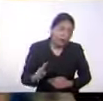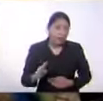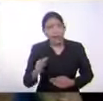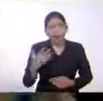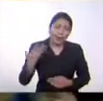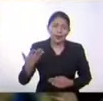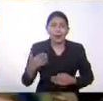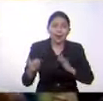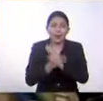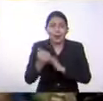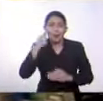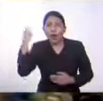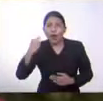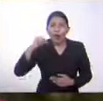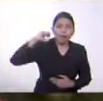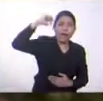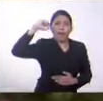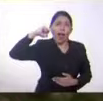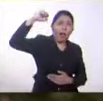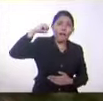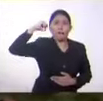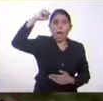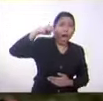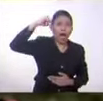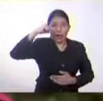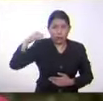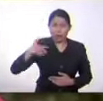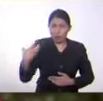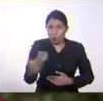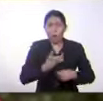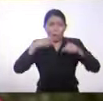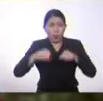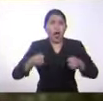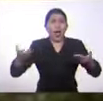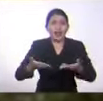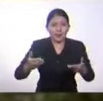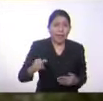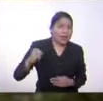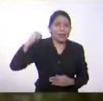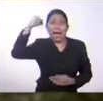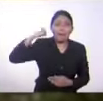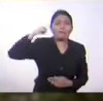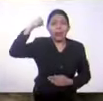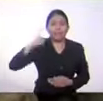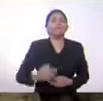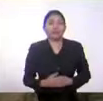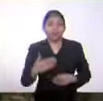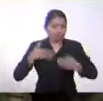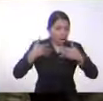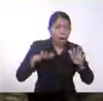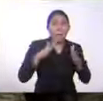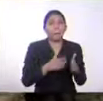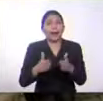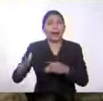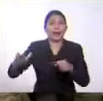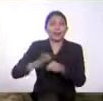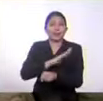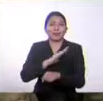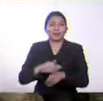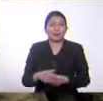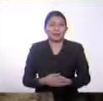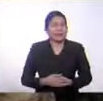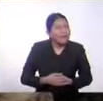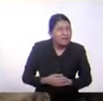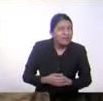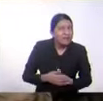para carnaval, el carnaval va para você! ¡Yo tengo todo preparado!